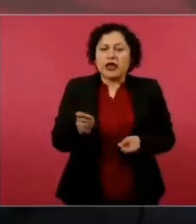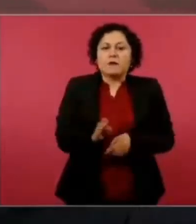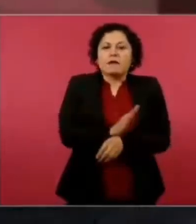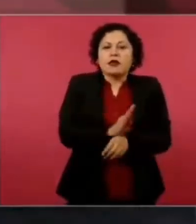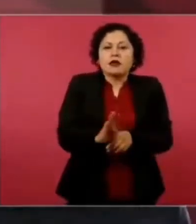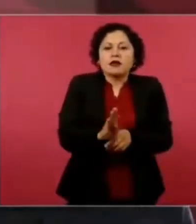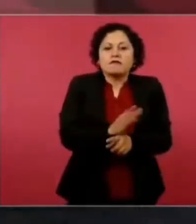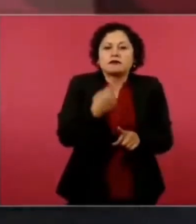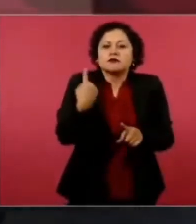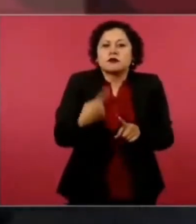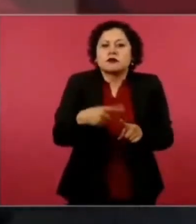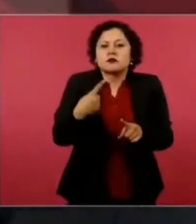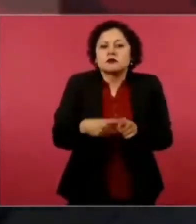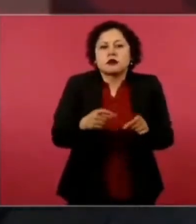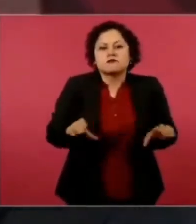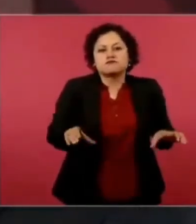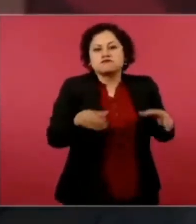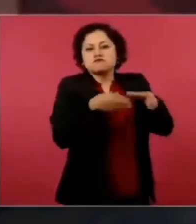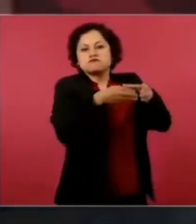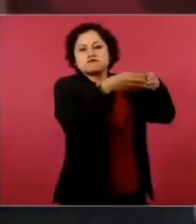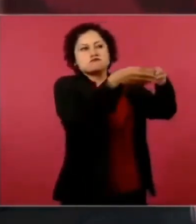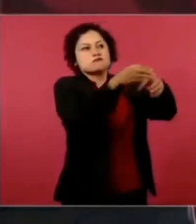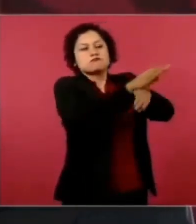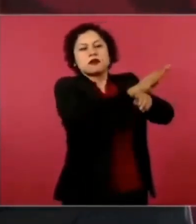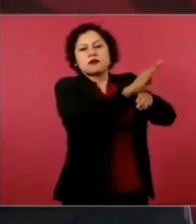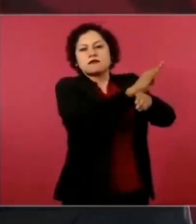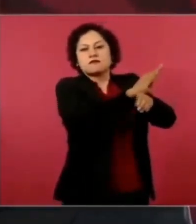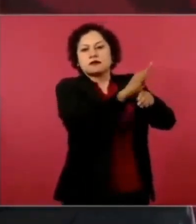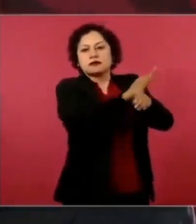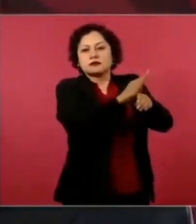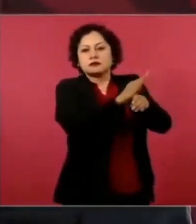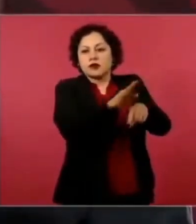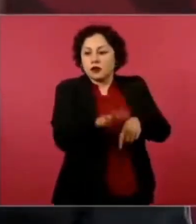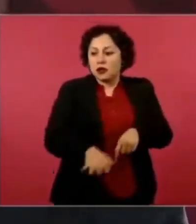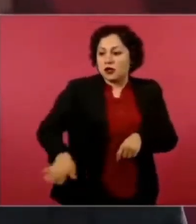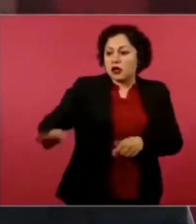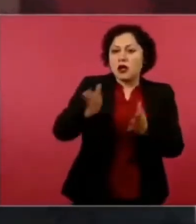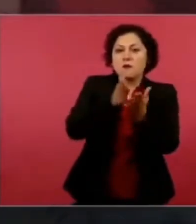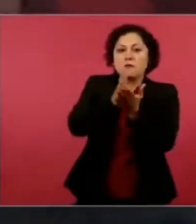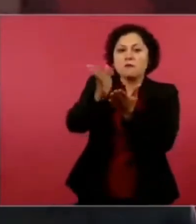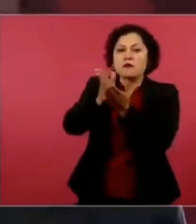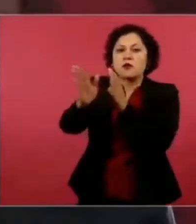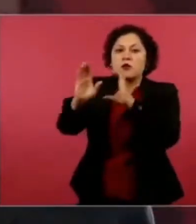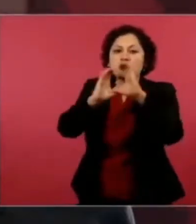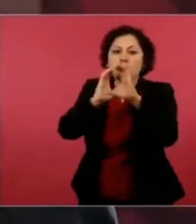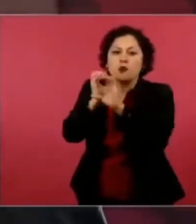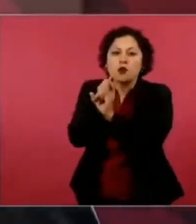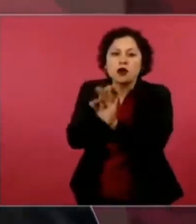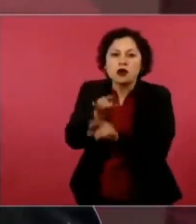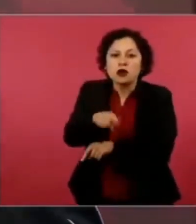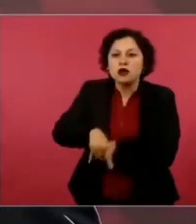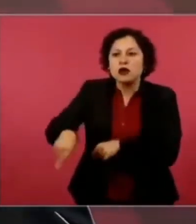de comunicación a su servicio, que recibían también